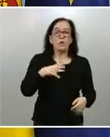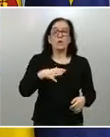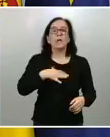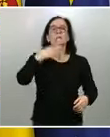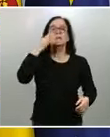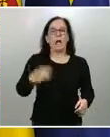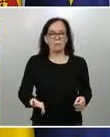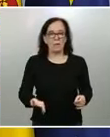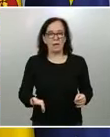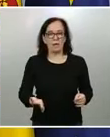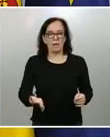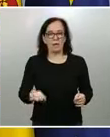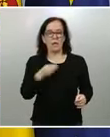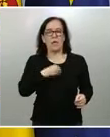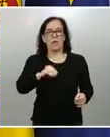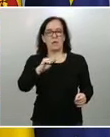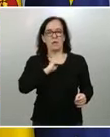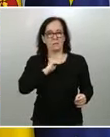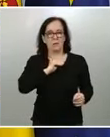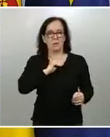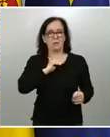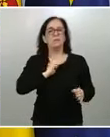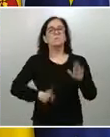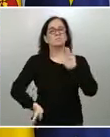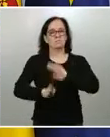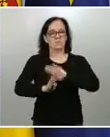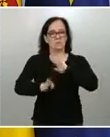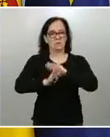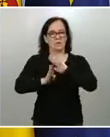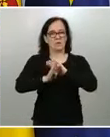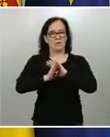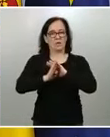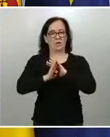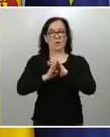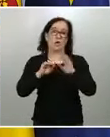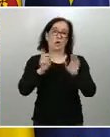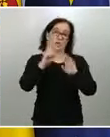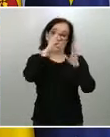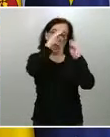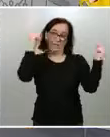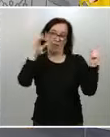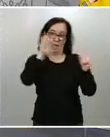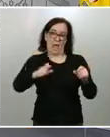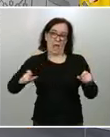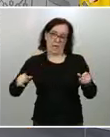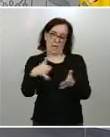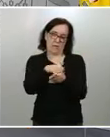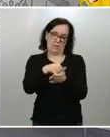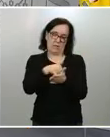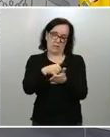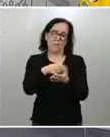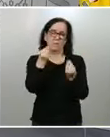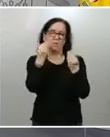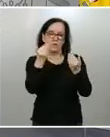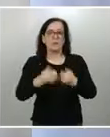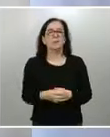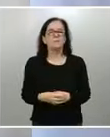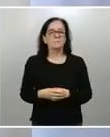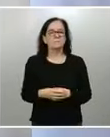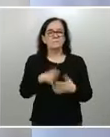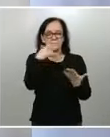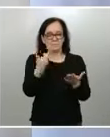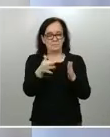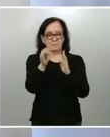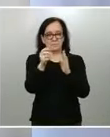españa salió adelante sin dejar a nadie atrás mucha recesión si les parece pasamos a las preguntas